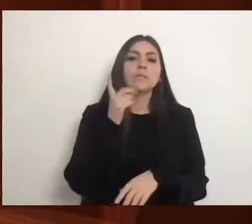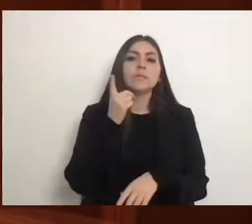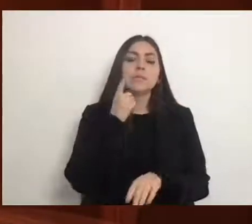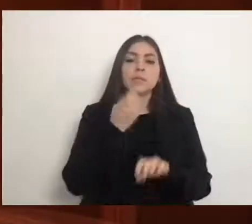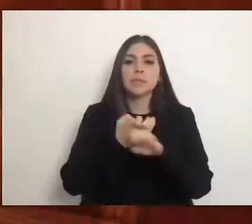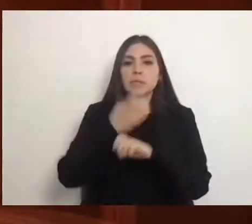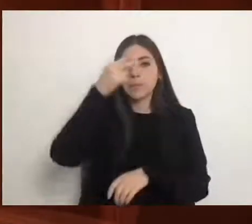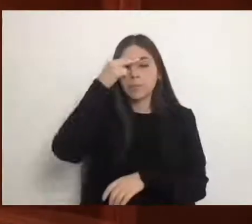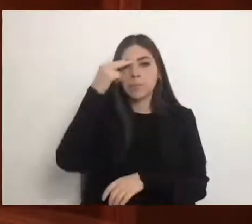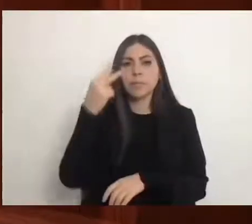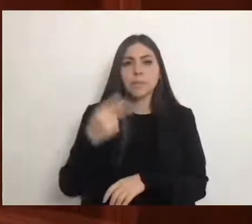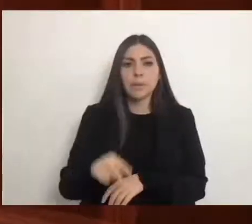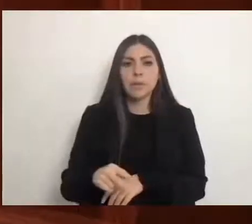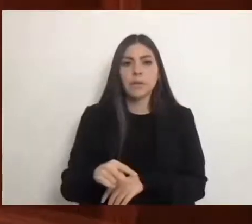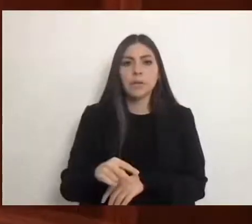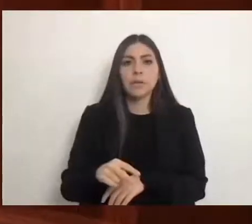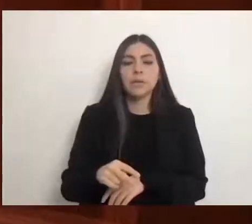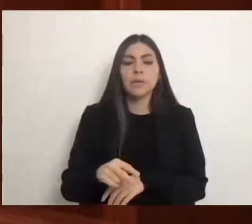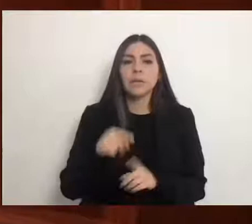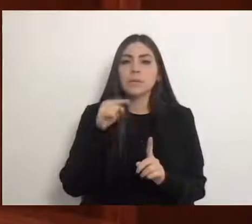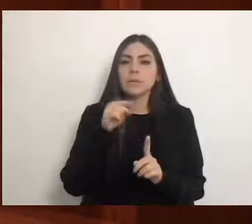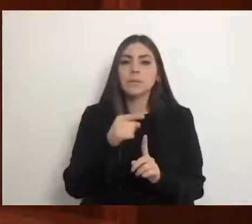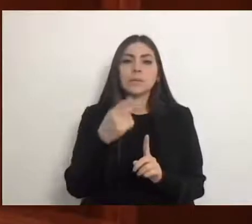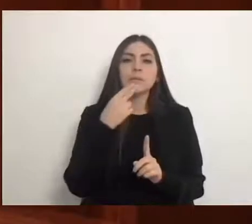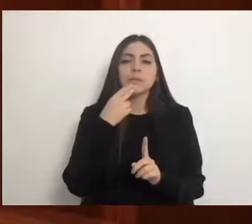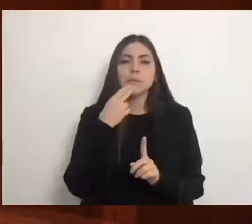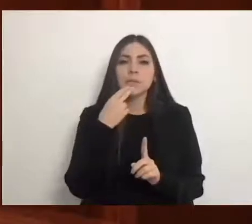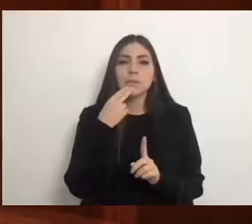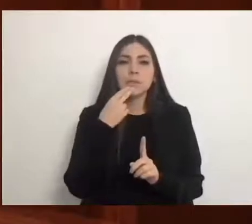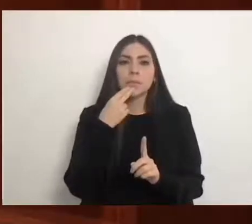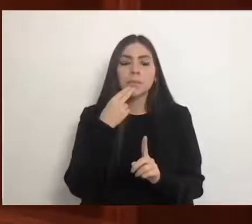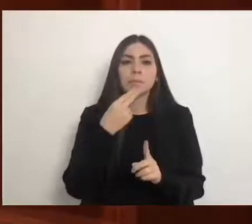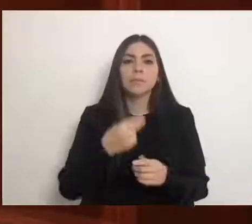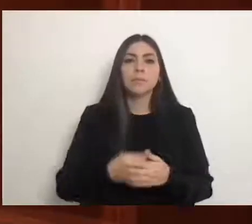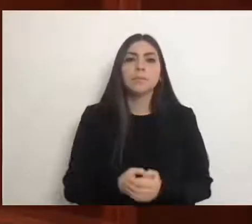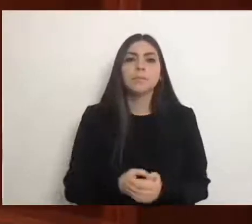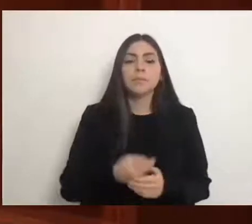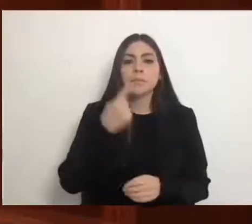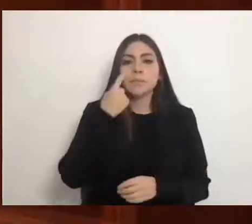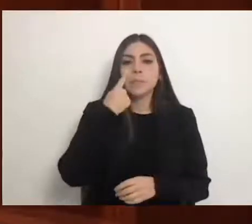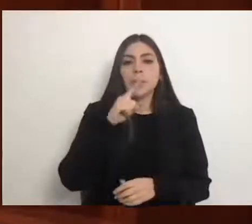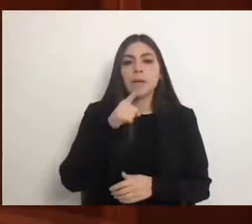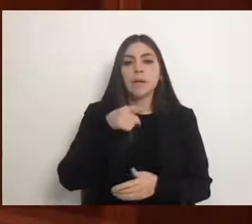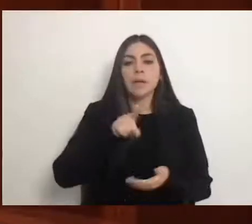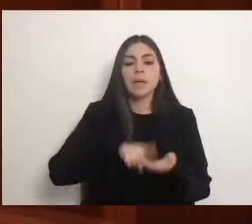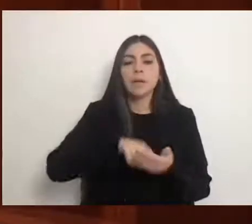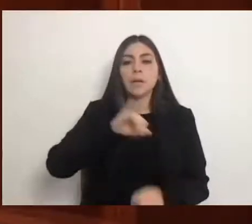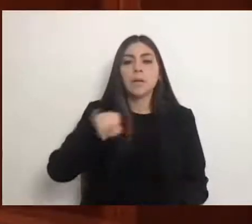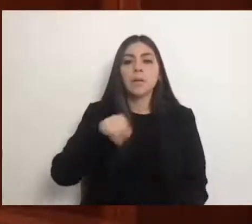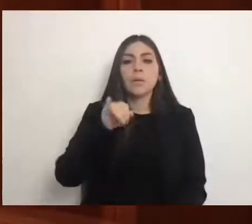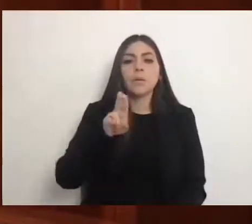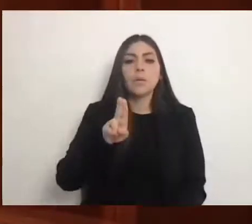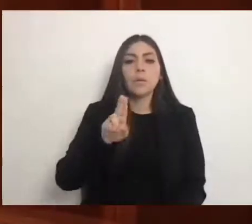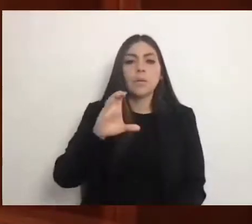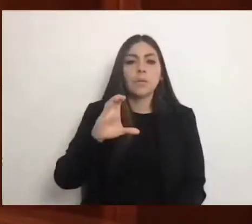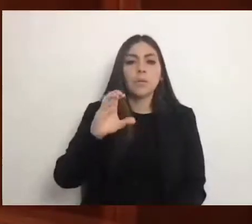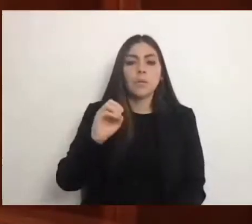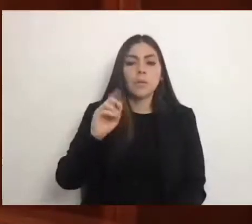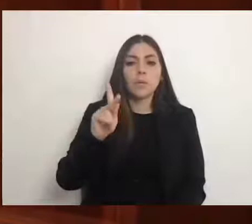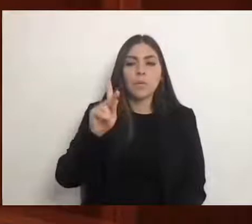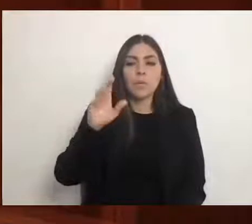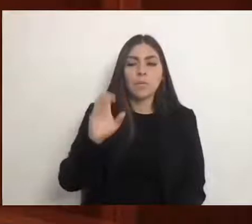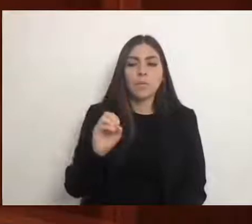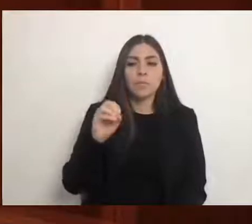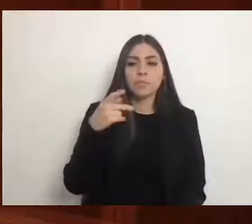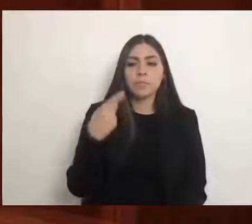de México, con el objetivo de que la Junta de Coordinación Política del Poder Legislativo